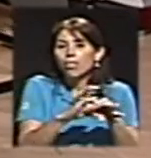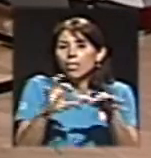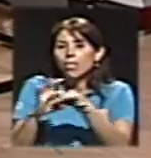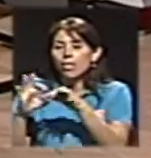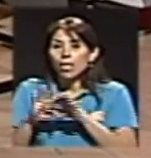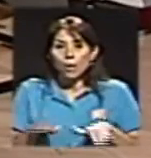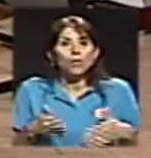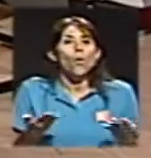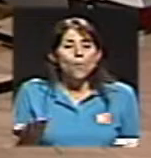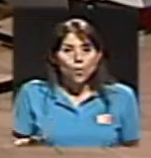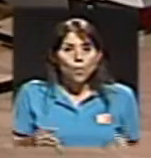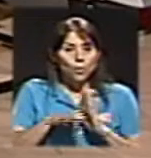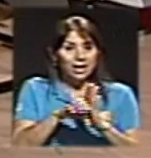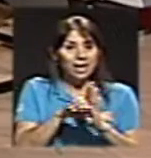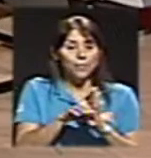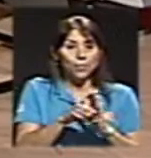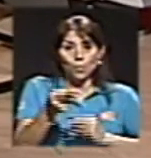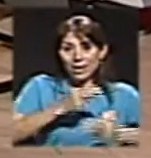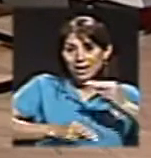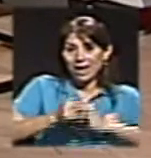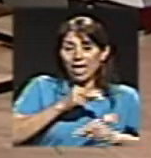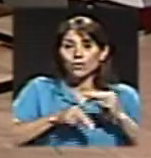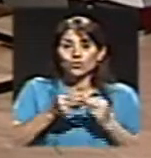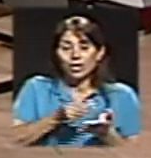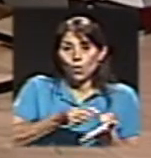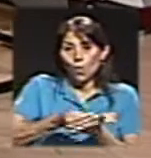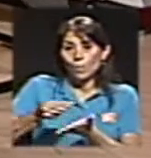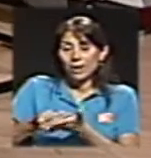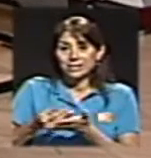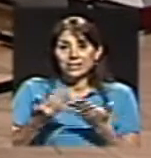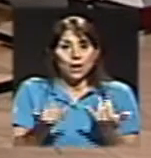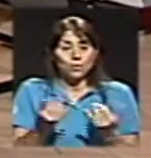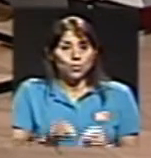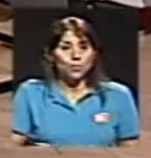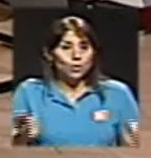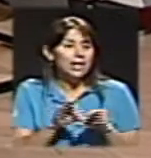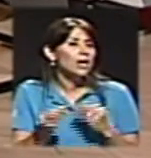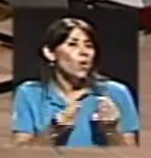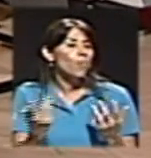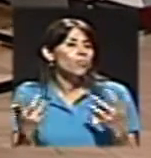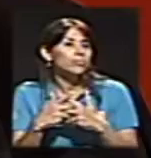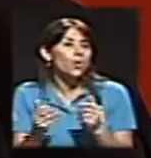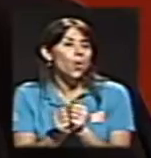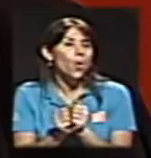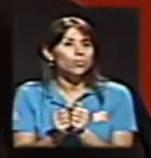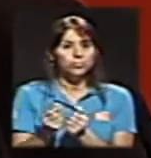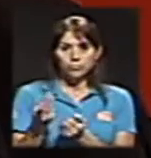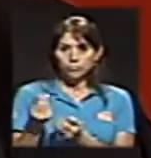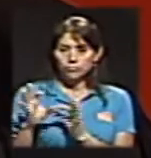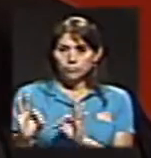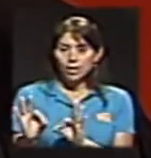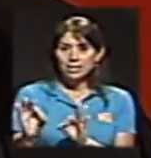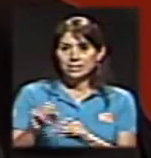de recompras, que son operaciones muy importantes en el mercado de valores de Costa Rica, con la liquidez del sistema bancario, cómo poder estar